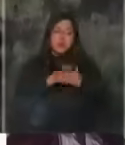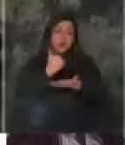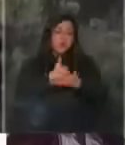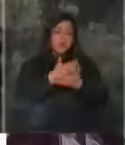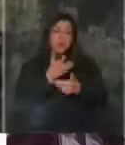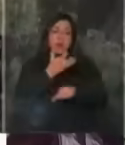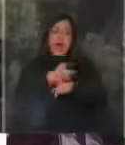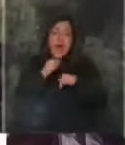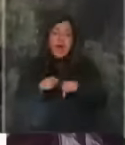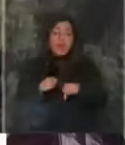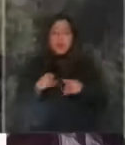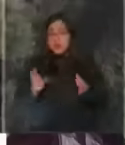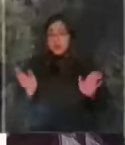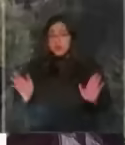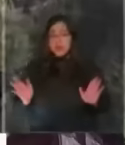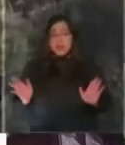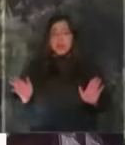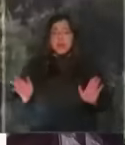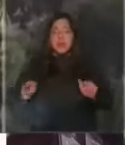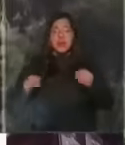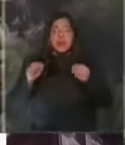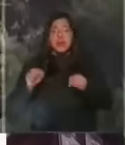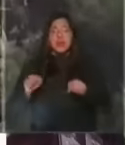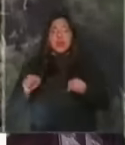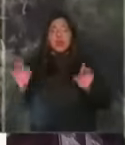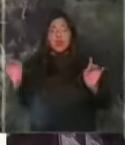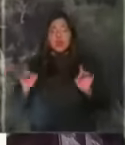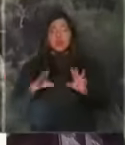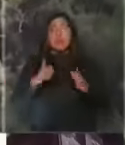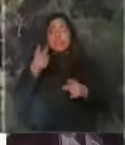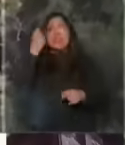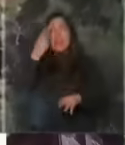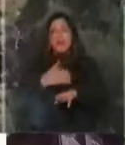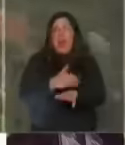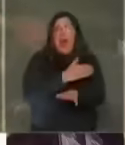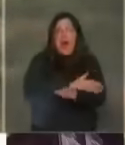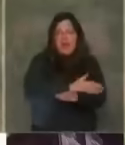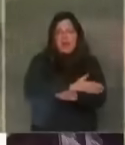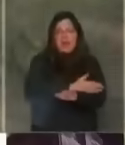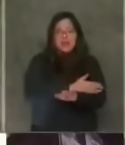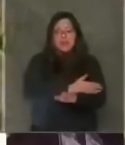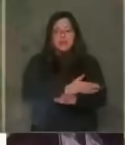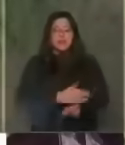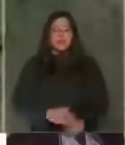esto se había e quizás anticipado o se pudo haber